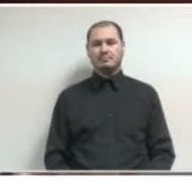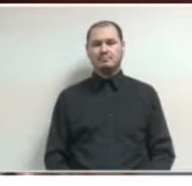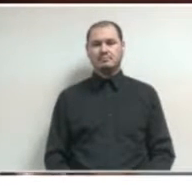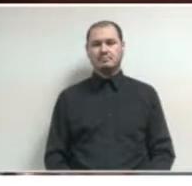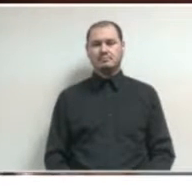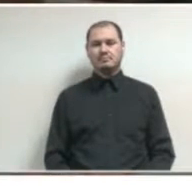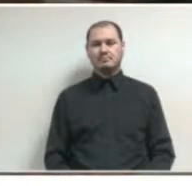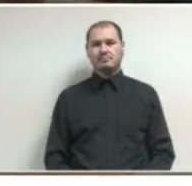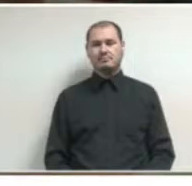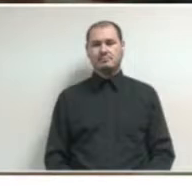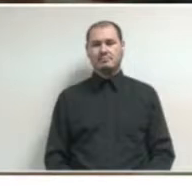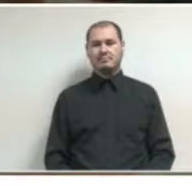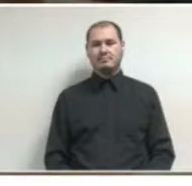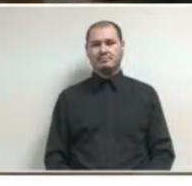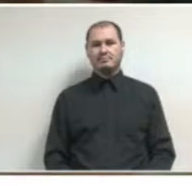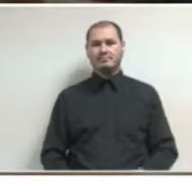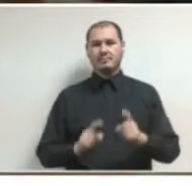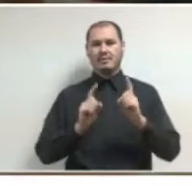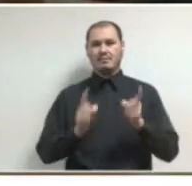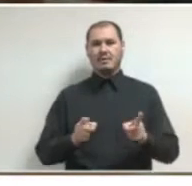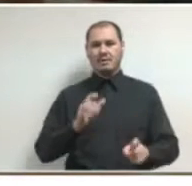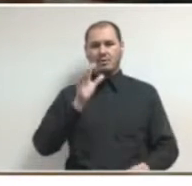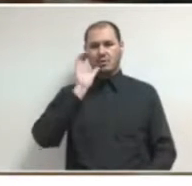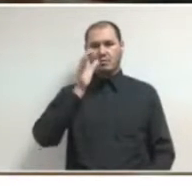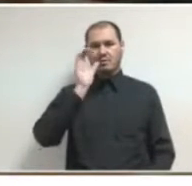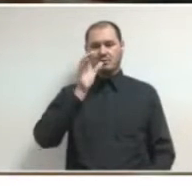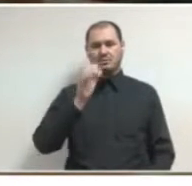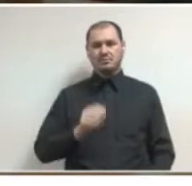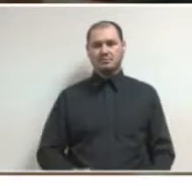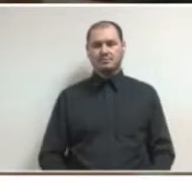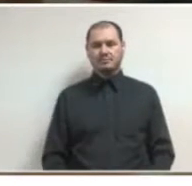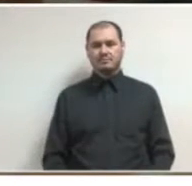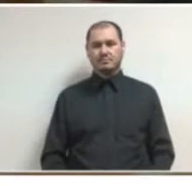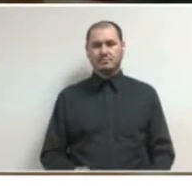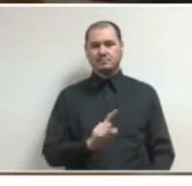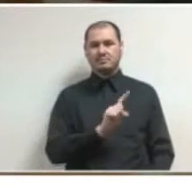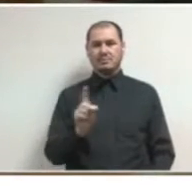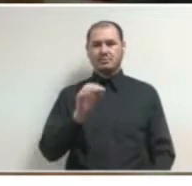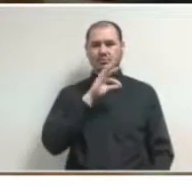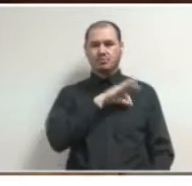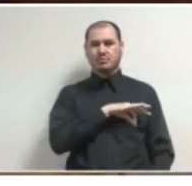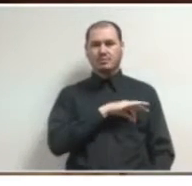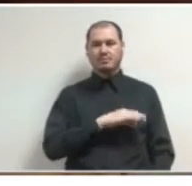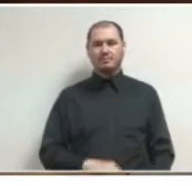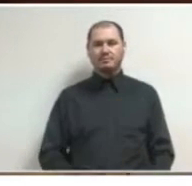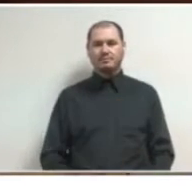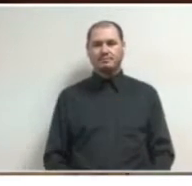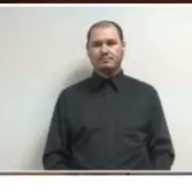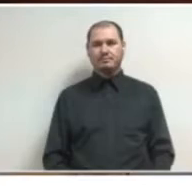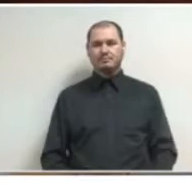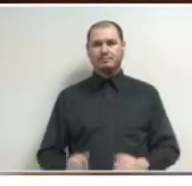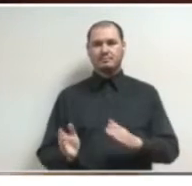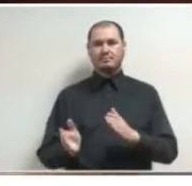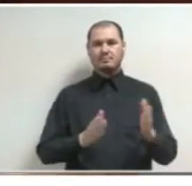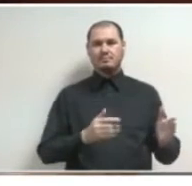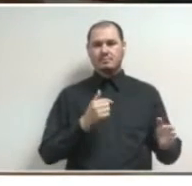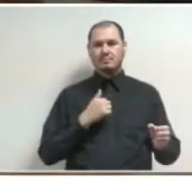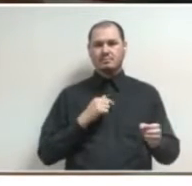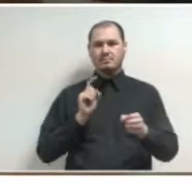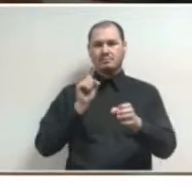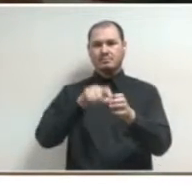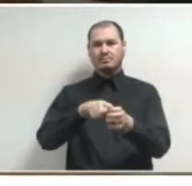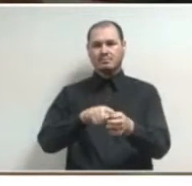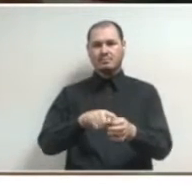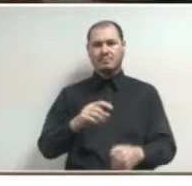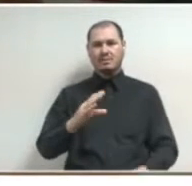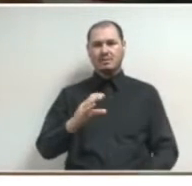hablando la recomendación legal con sin goce de sueldo. Recomendación ya fue juego sin goce de sueldo. Del ministro